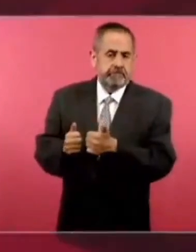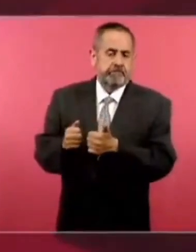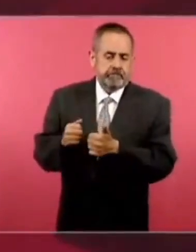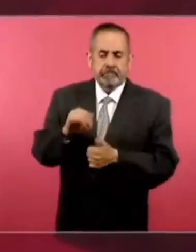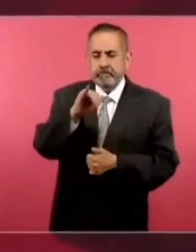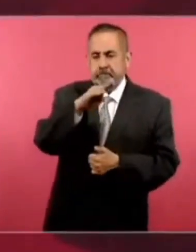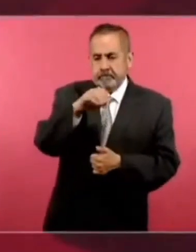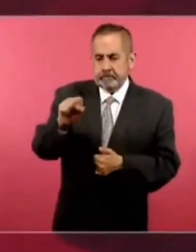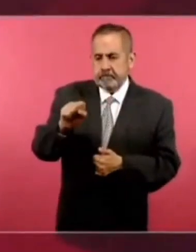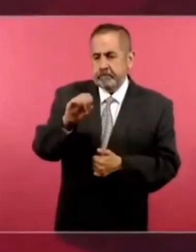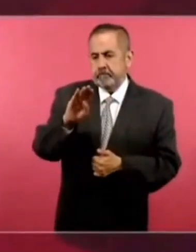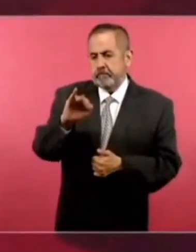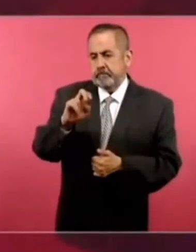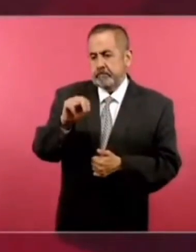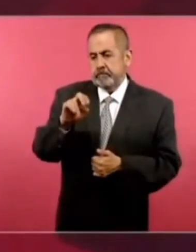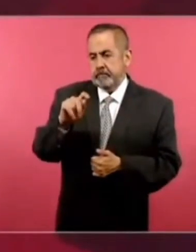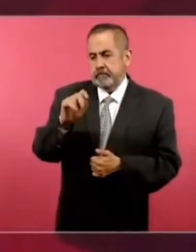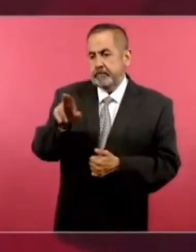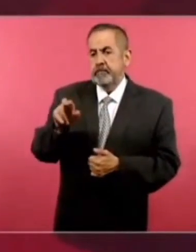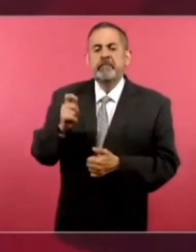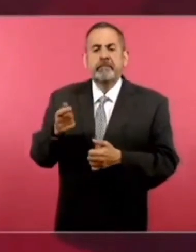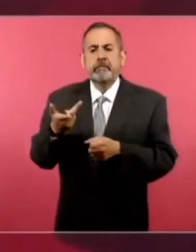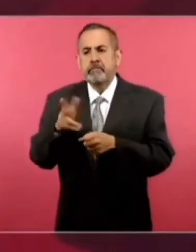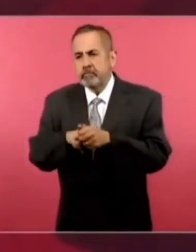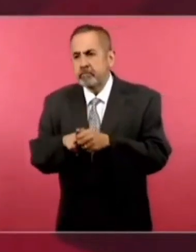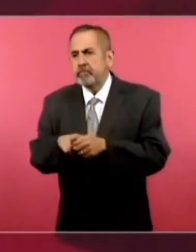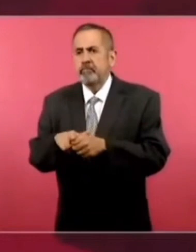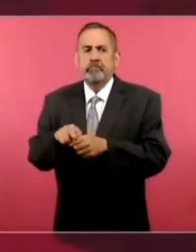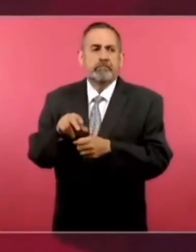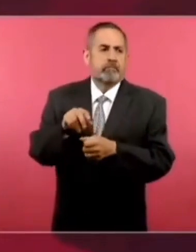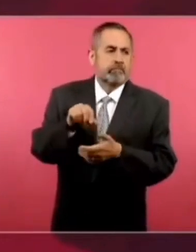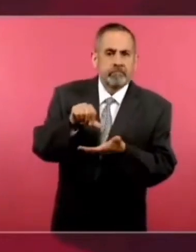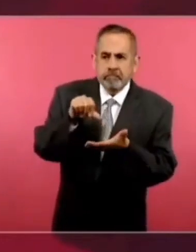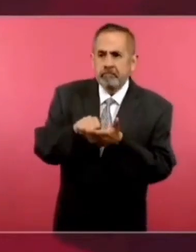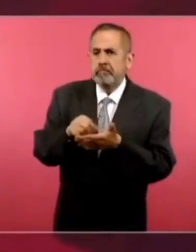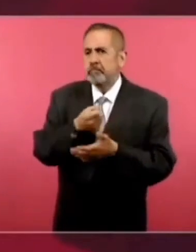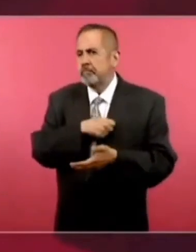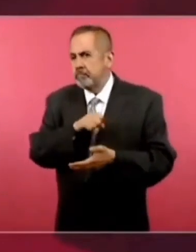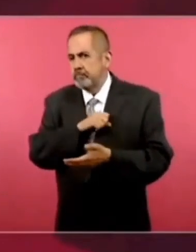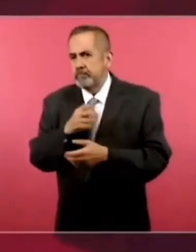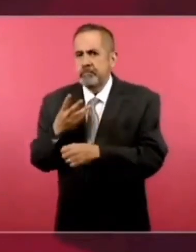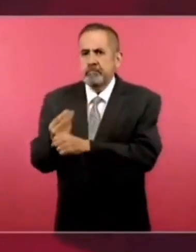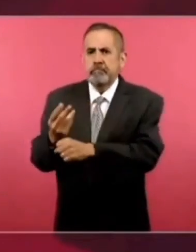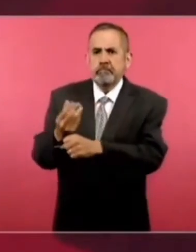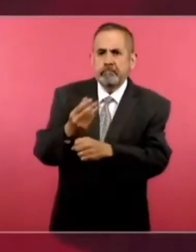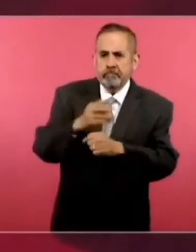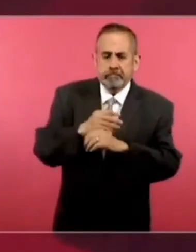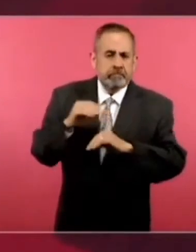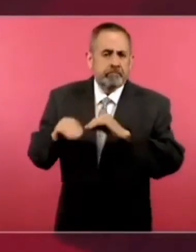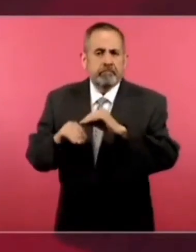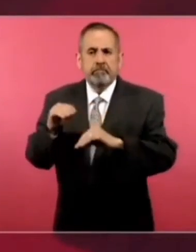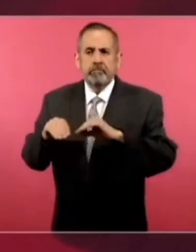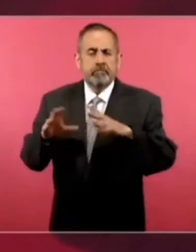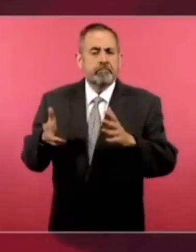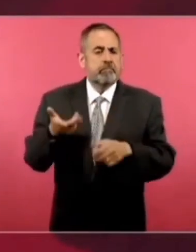es mejorar centros de salud, hospitales, atención médica, que tengan